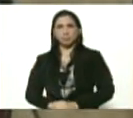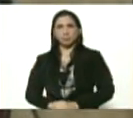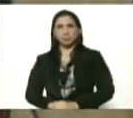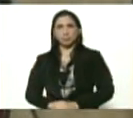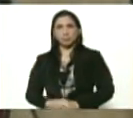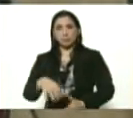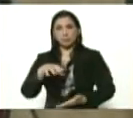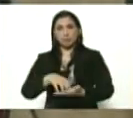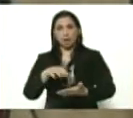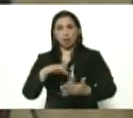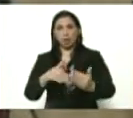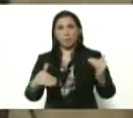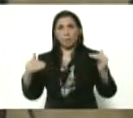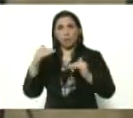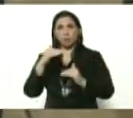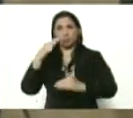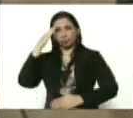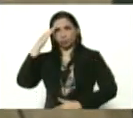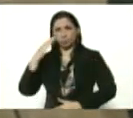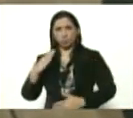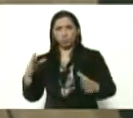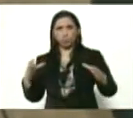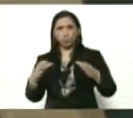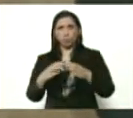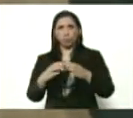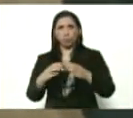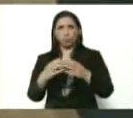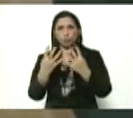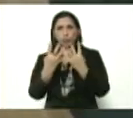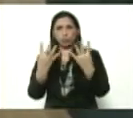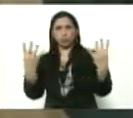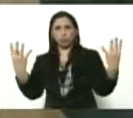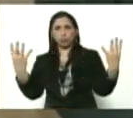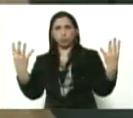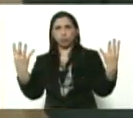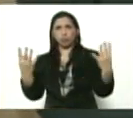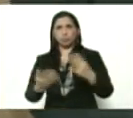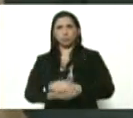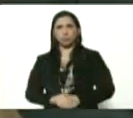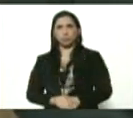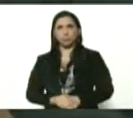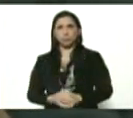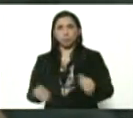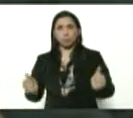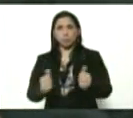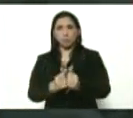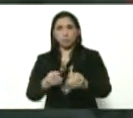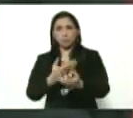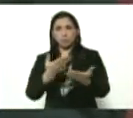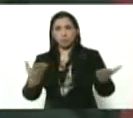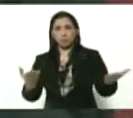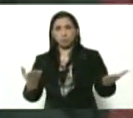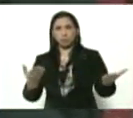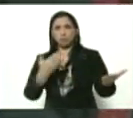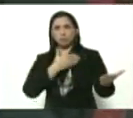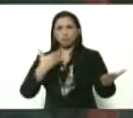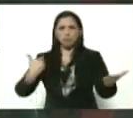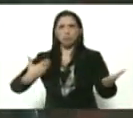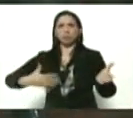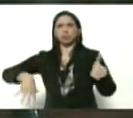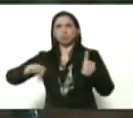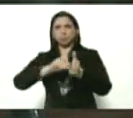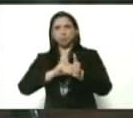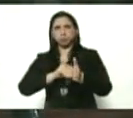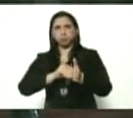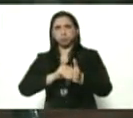Estado Mayor Superior Conjunto y Ampliado. Con la presencia de ustedes quiero ratificar